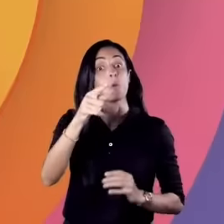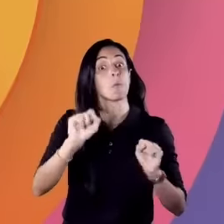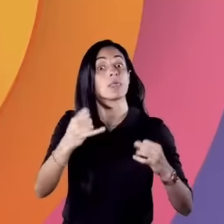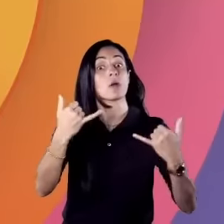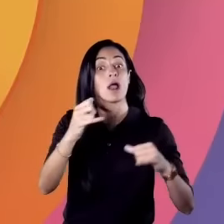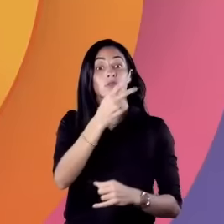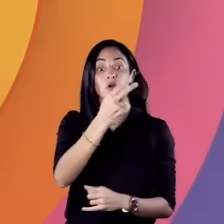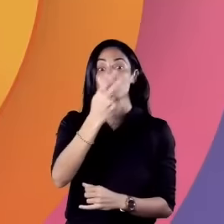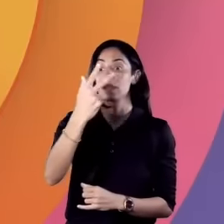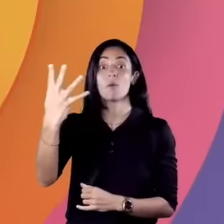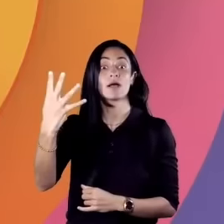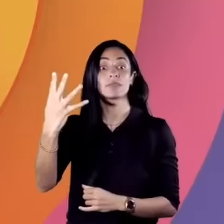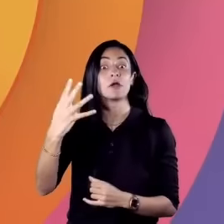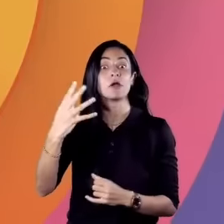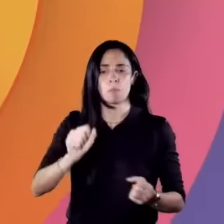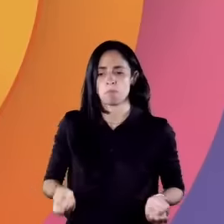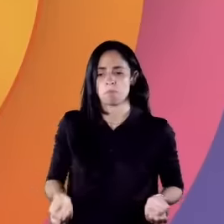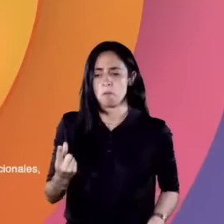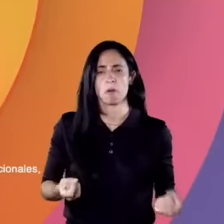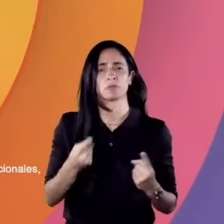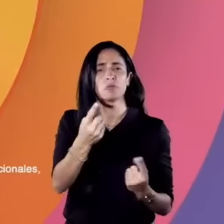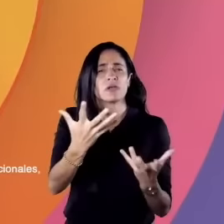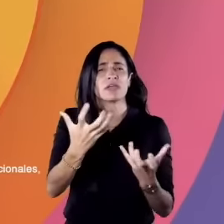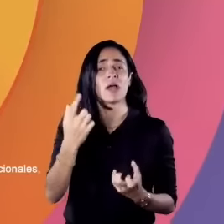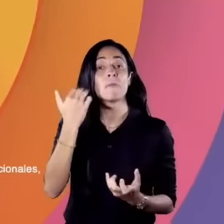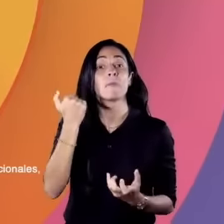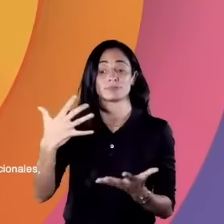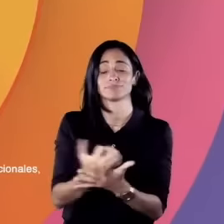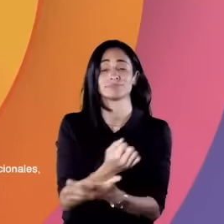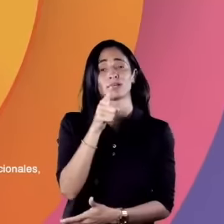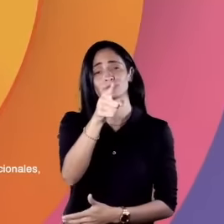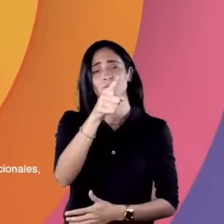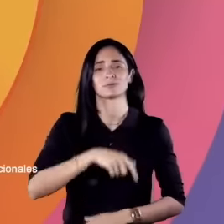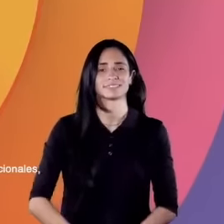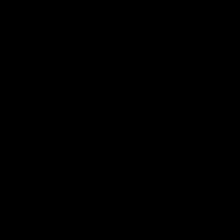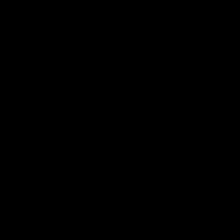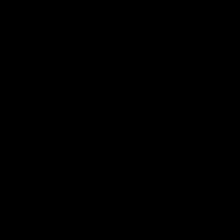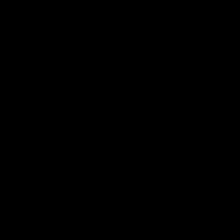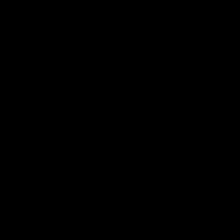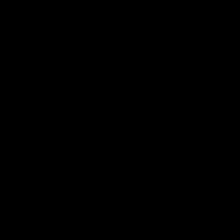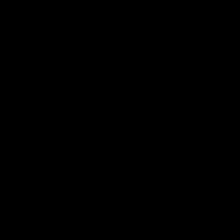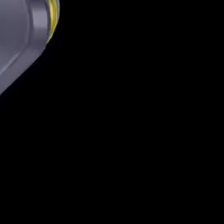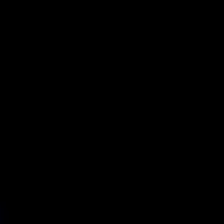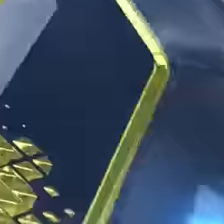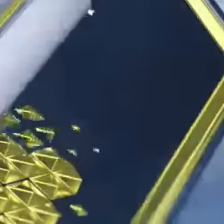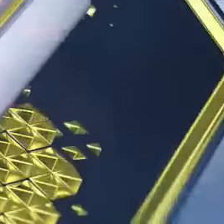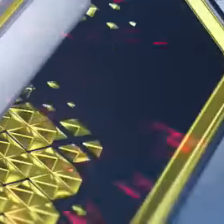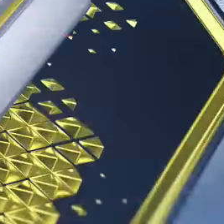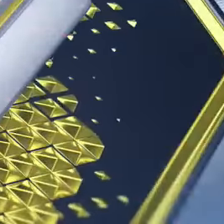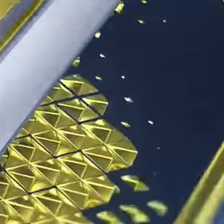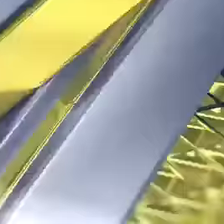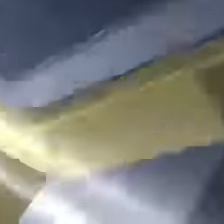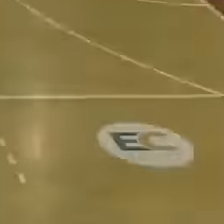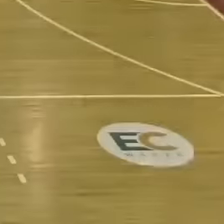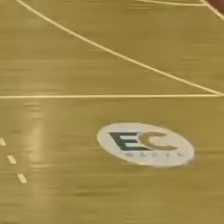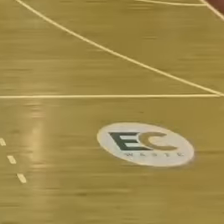2, Pega 3 y Pega 4 y gástalo en lo que quieras, porque lo que quieras te lo dan los Pegas.